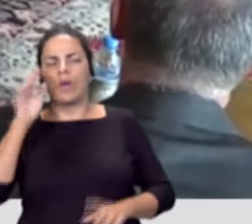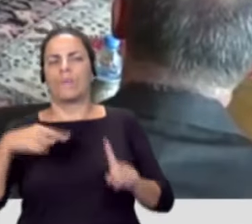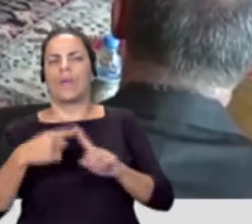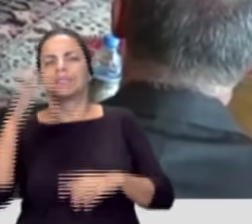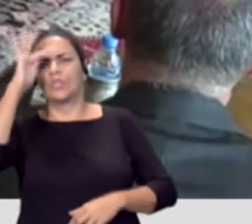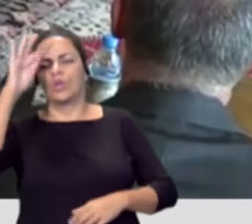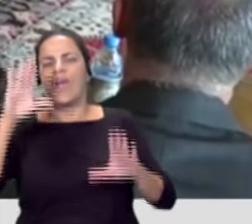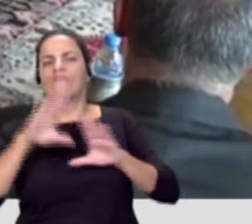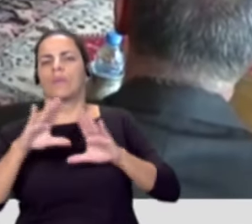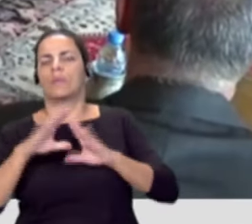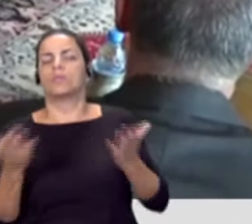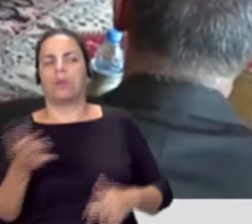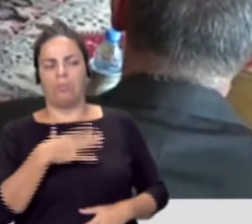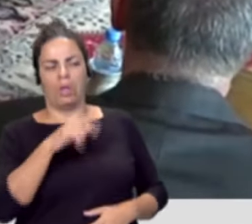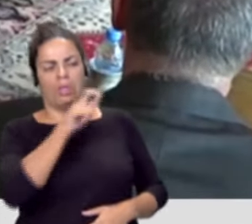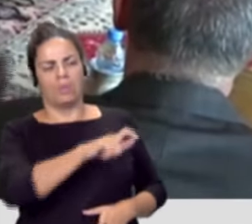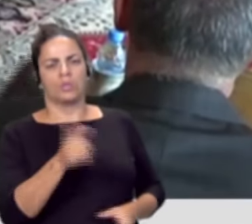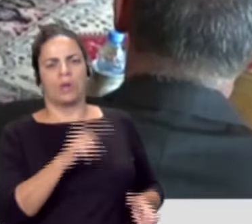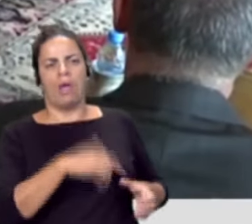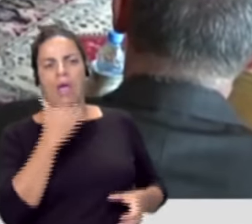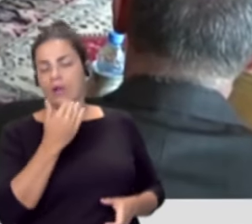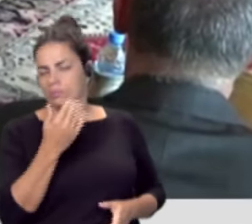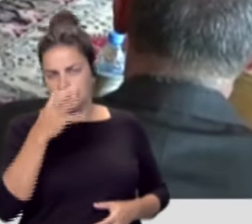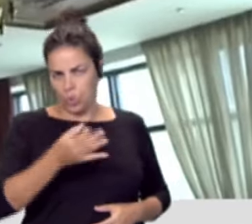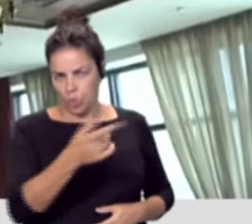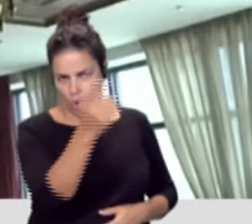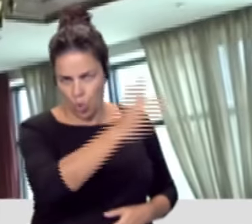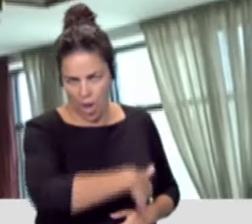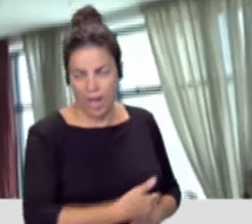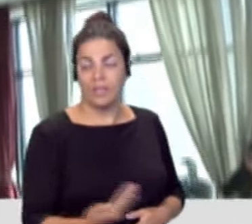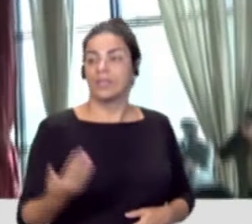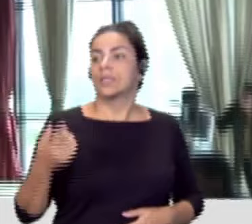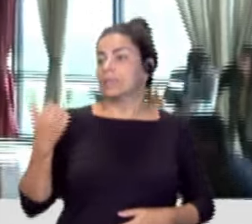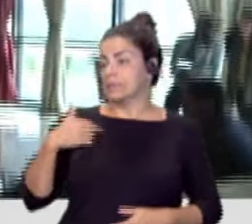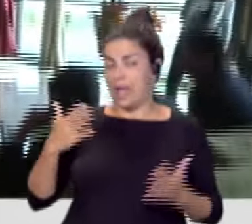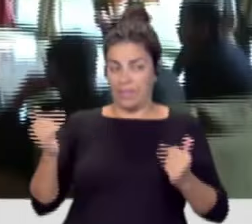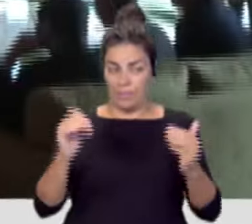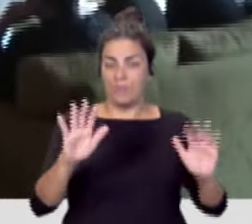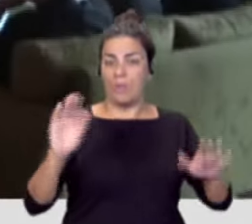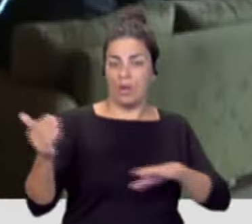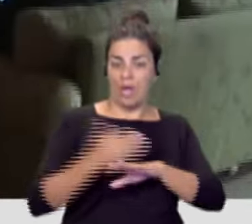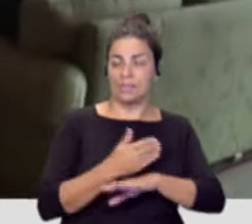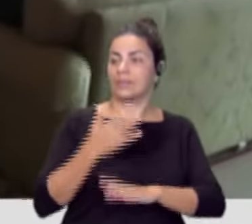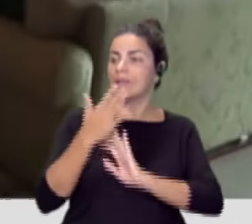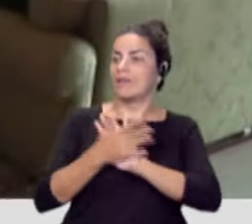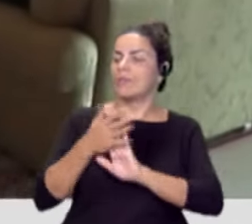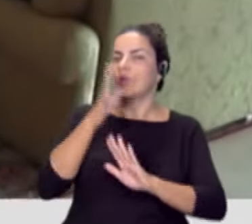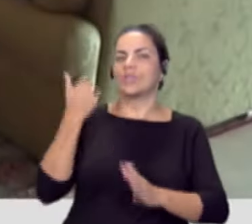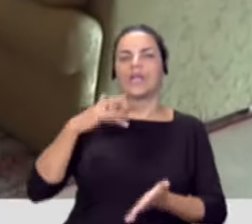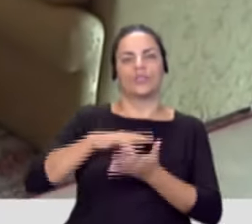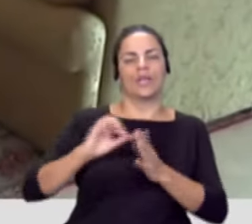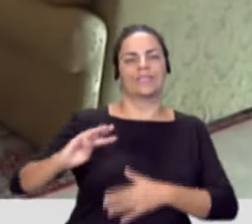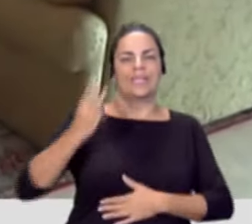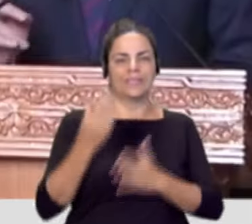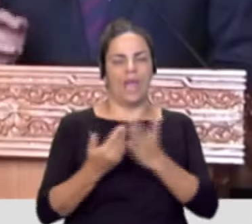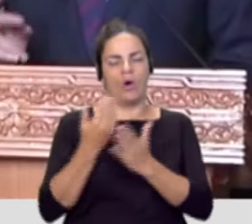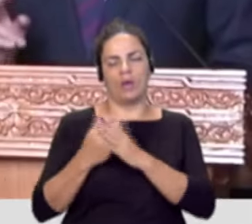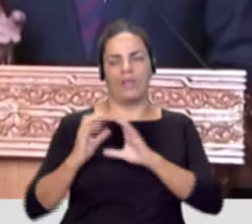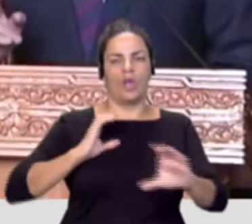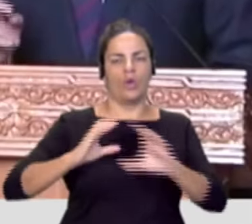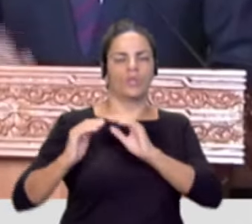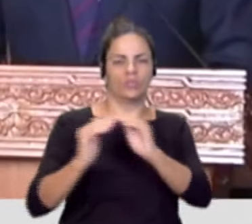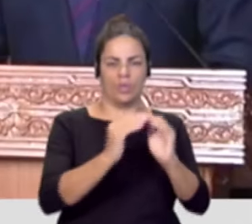¿por qué no? Pero seguro que ahí no va ninguna. Y por cierto, se están celebrando, antes de despedirte, esas terceras jornadas, ¿no?, de comunicación igualitaria en la Universidad de La